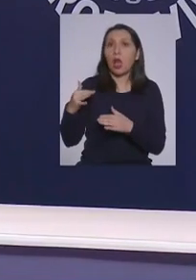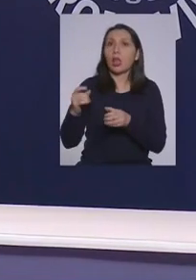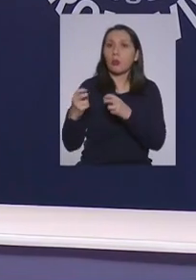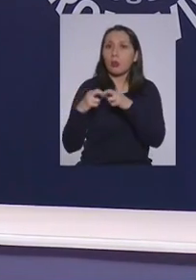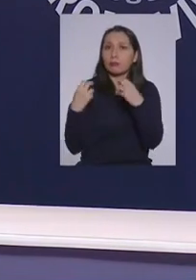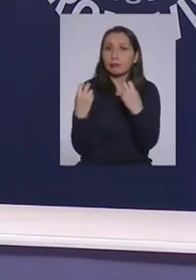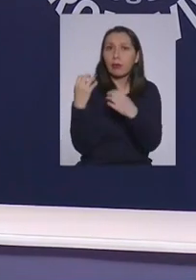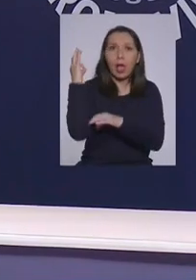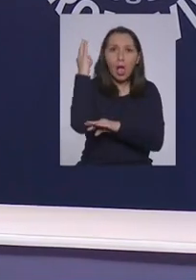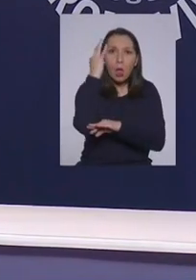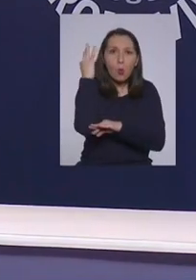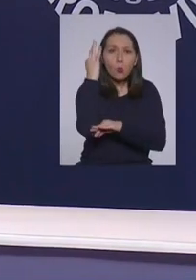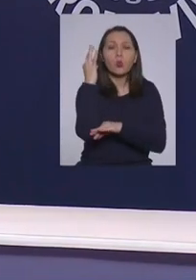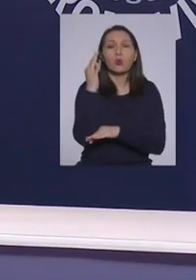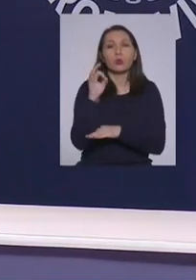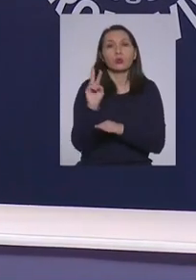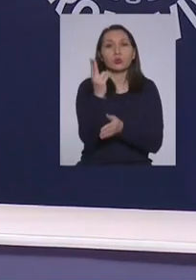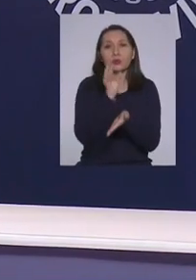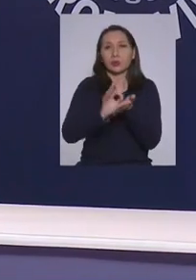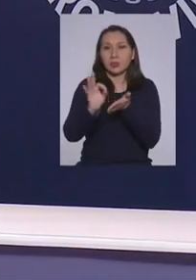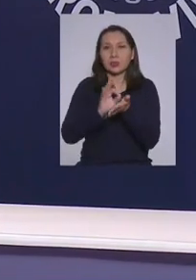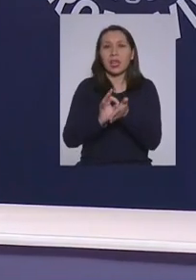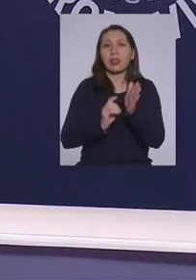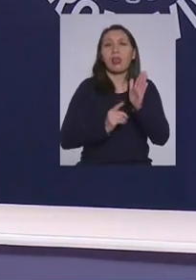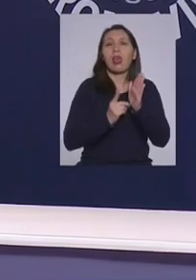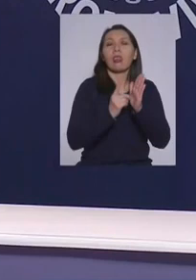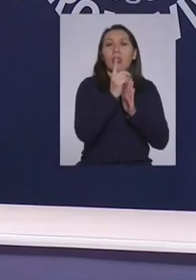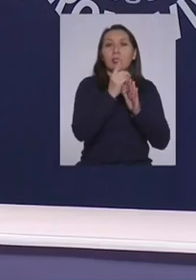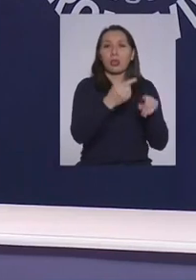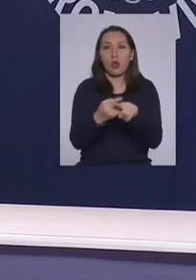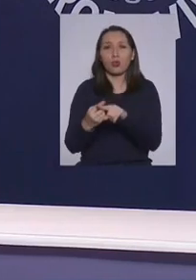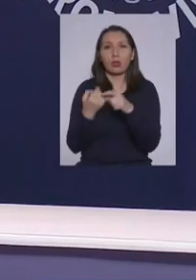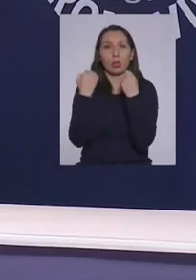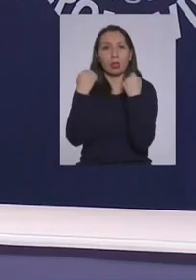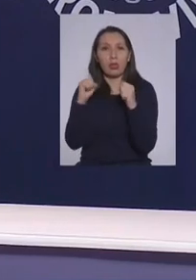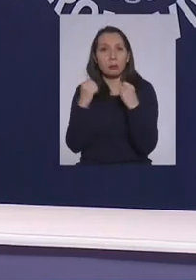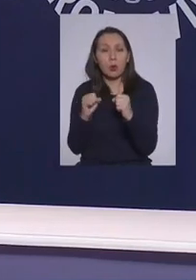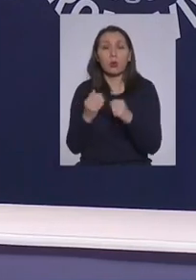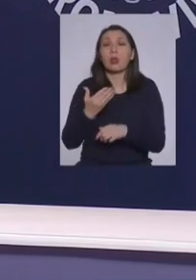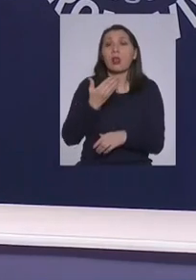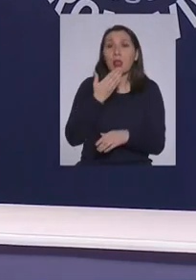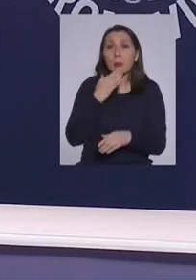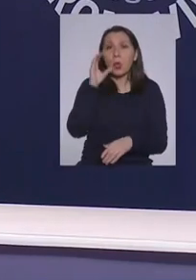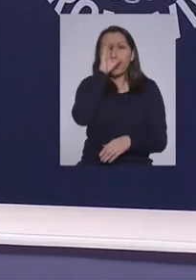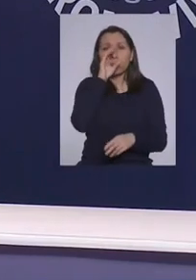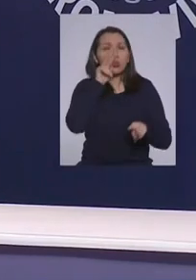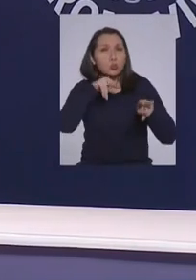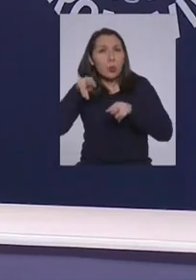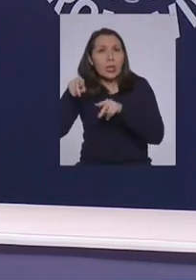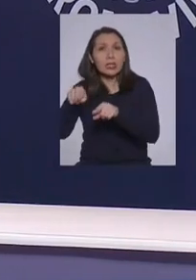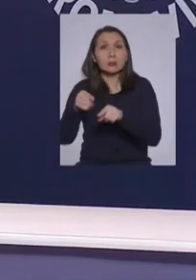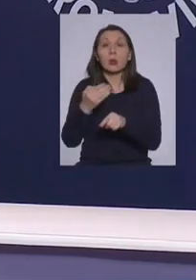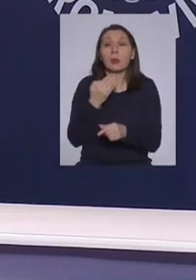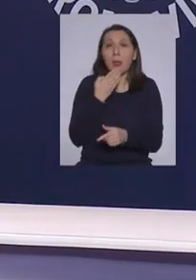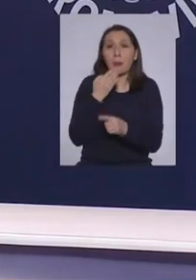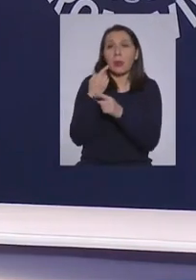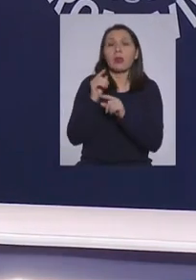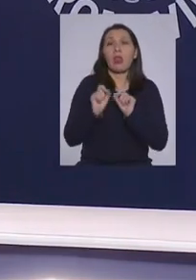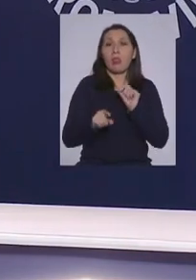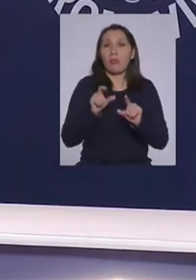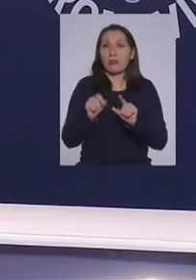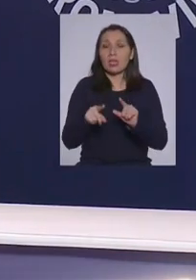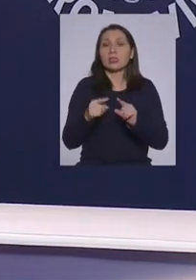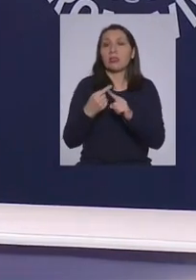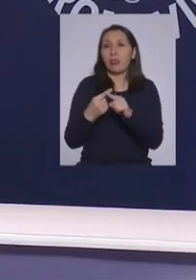en este proceso: subsecretario de Desarrollo Social, del Deporte, también de Turismo y también de